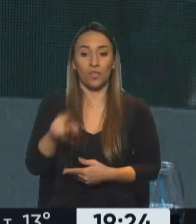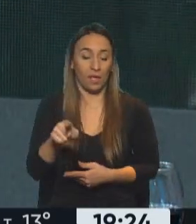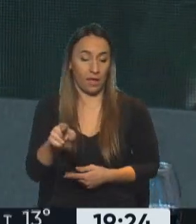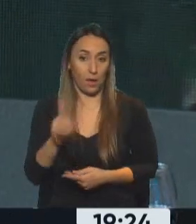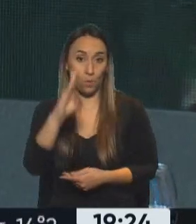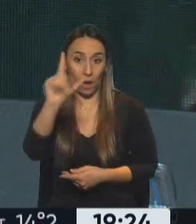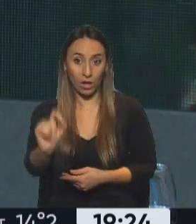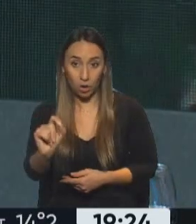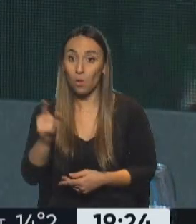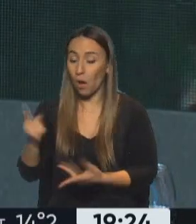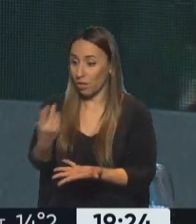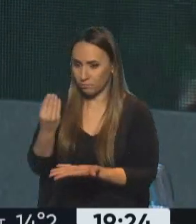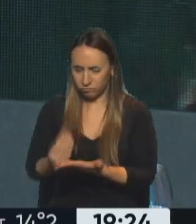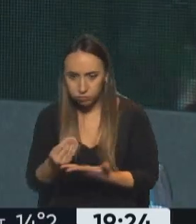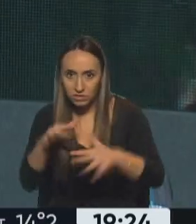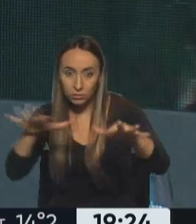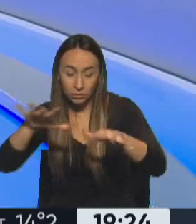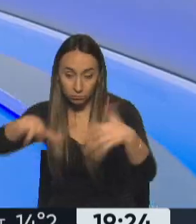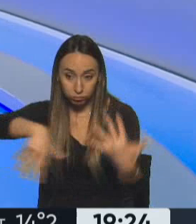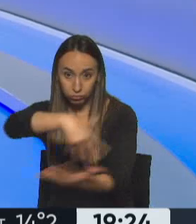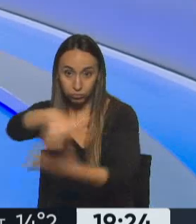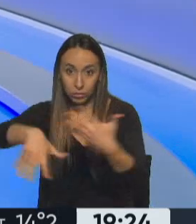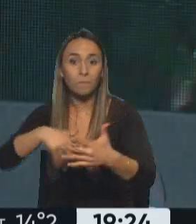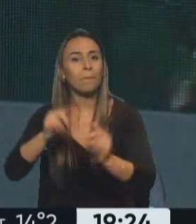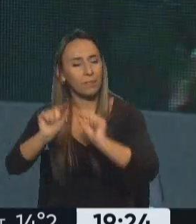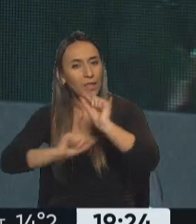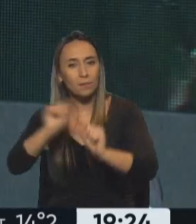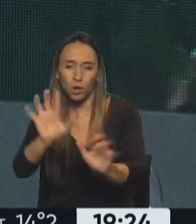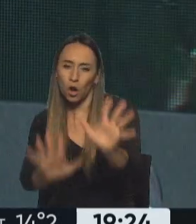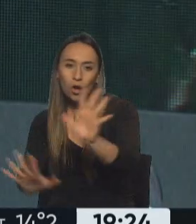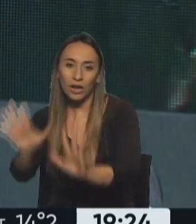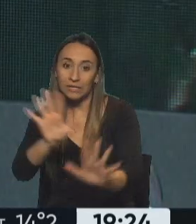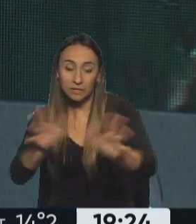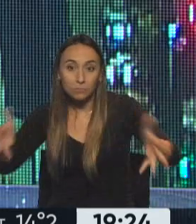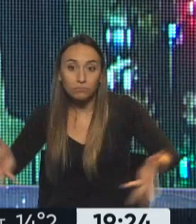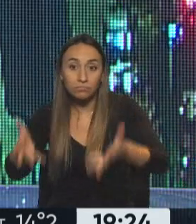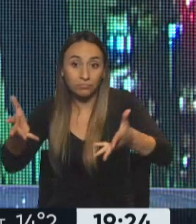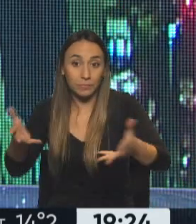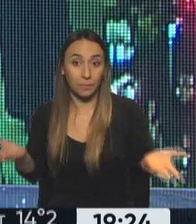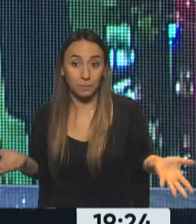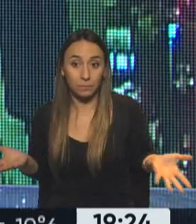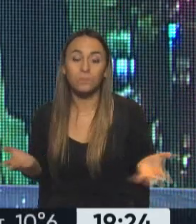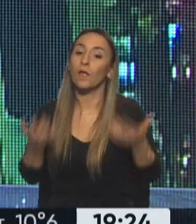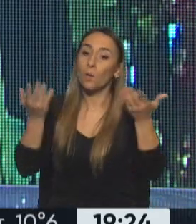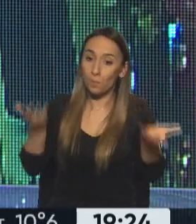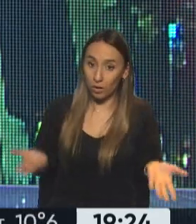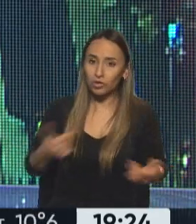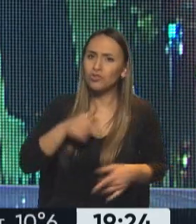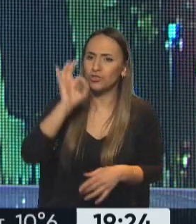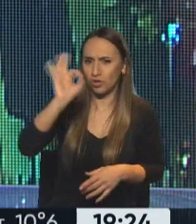encontraste, dado vuelta y de pronto alentaste también a esa pequeña y mediana empresa. Sí, por eso que sé concretamente